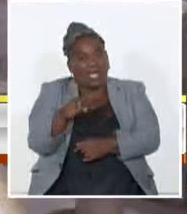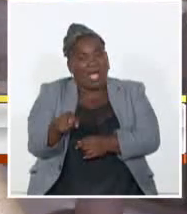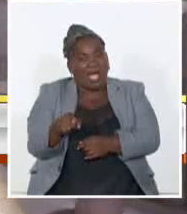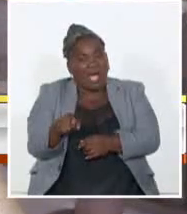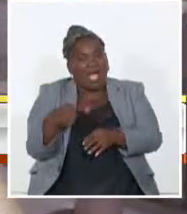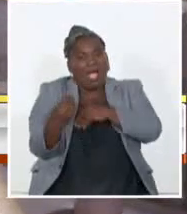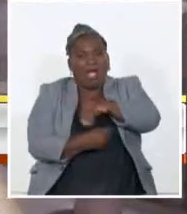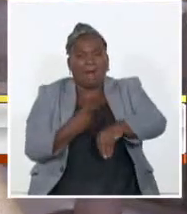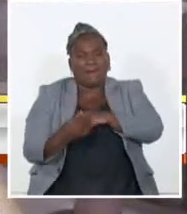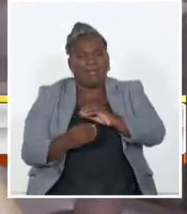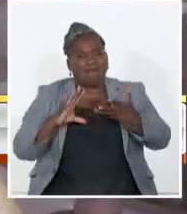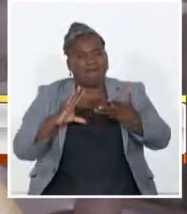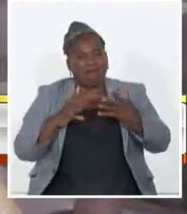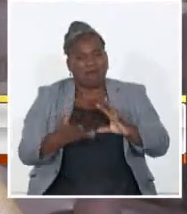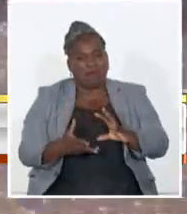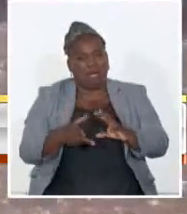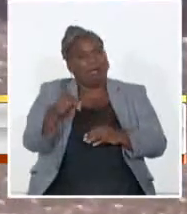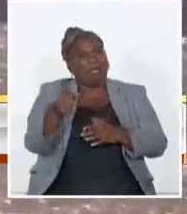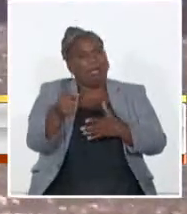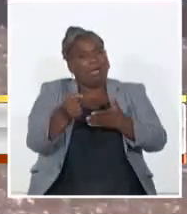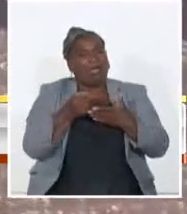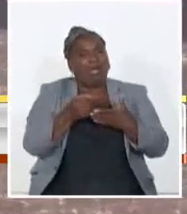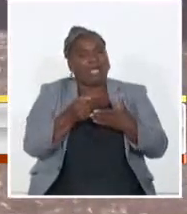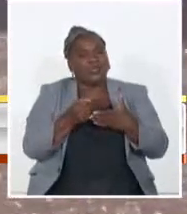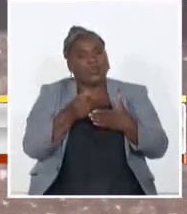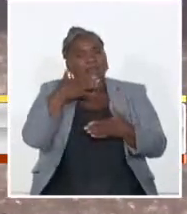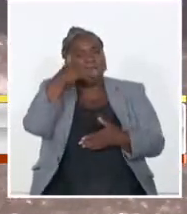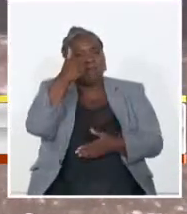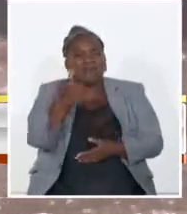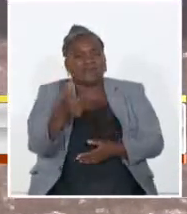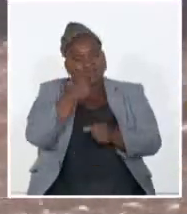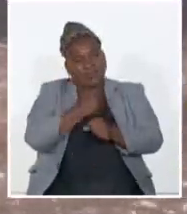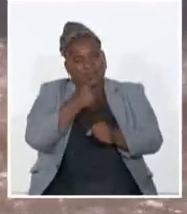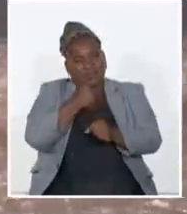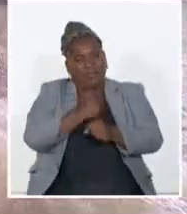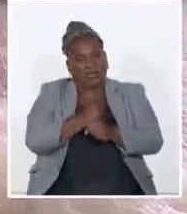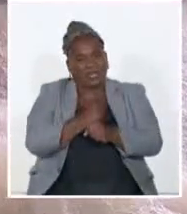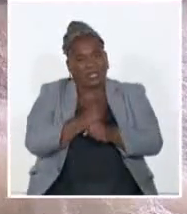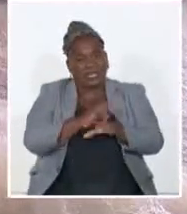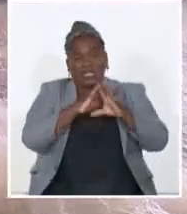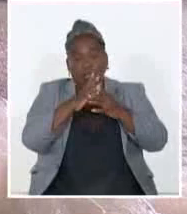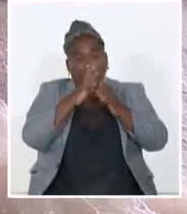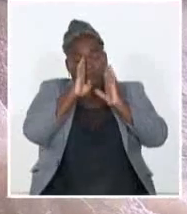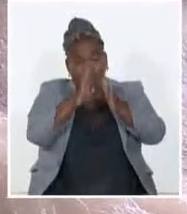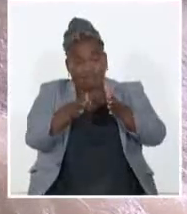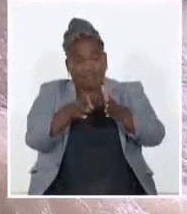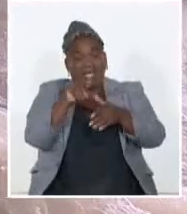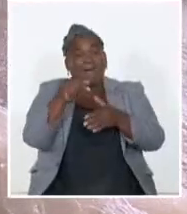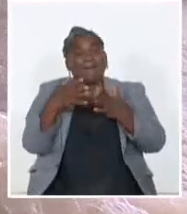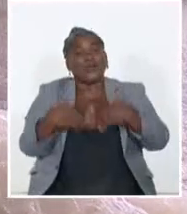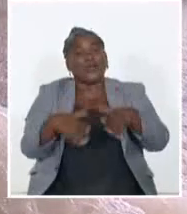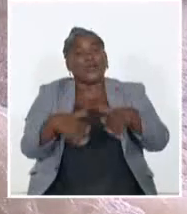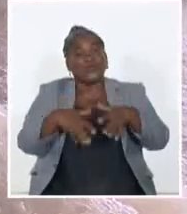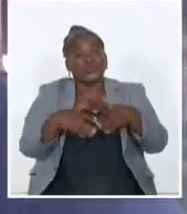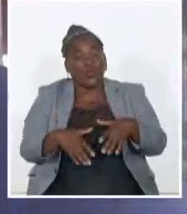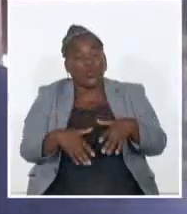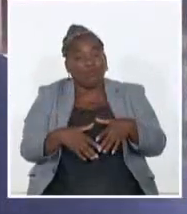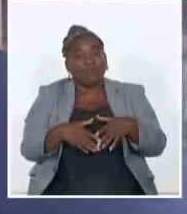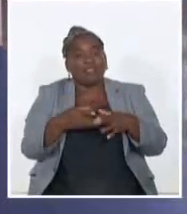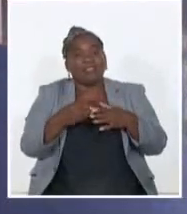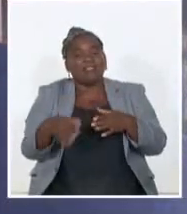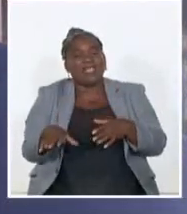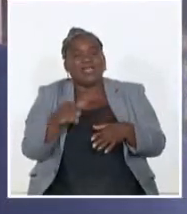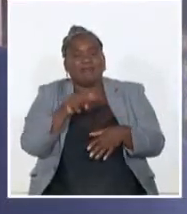estrategias que permitan solvencia para beneficio de sus trabajadores. Todo enfoca hacia la producción de derivados. De un plan